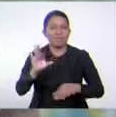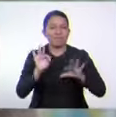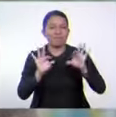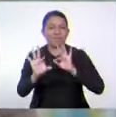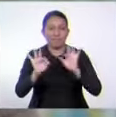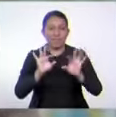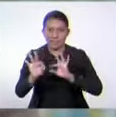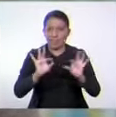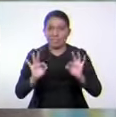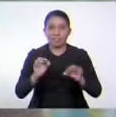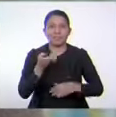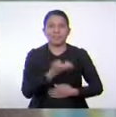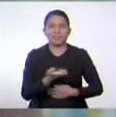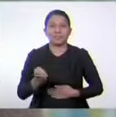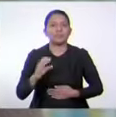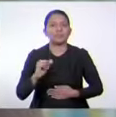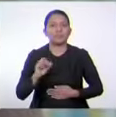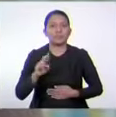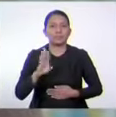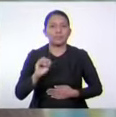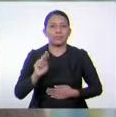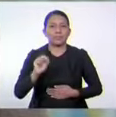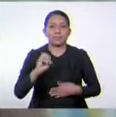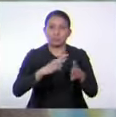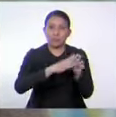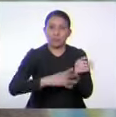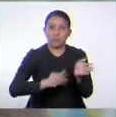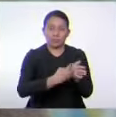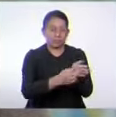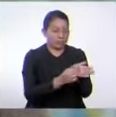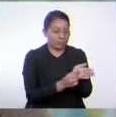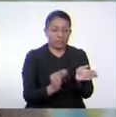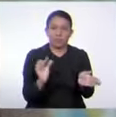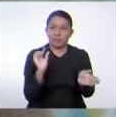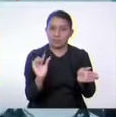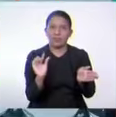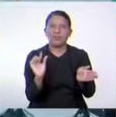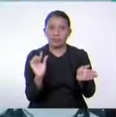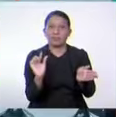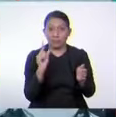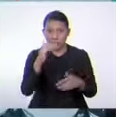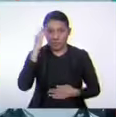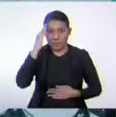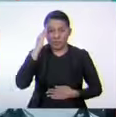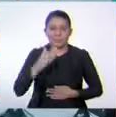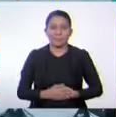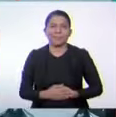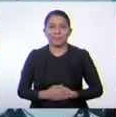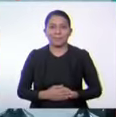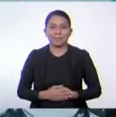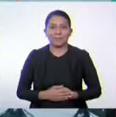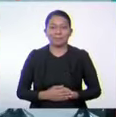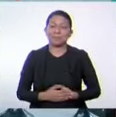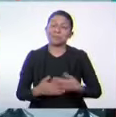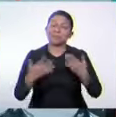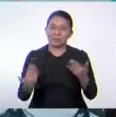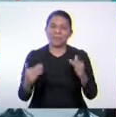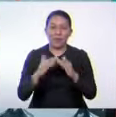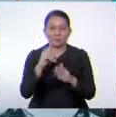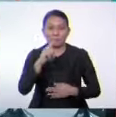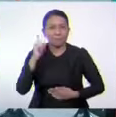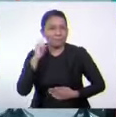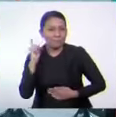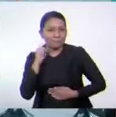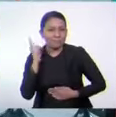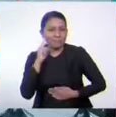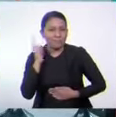el elemento carbono en tu tabla periódica que tienes en la mano. Y también has de escuchar en alguna